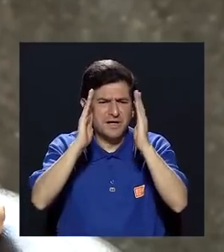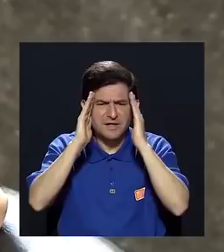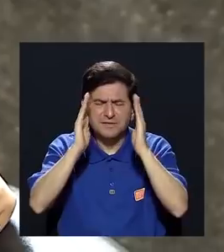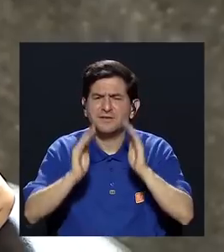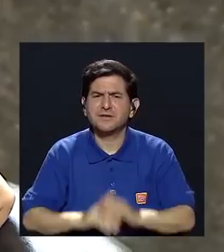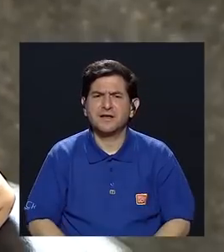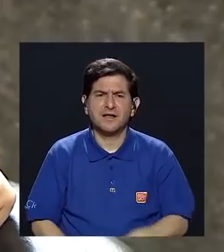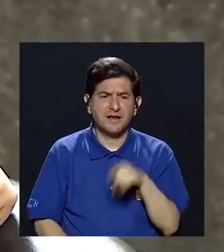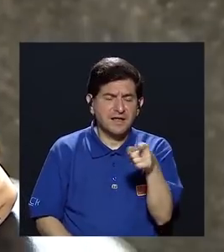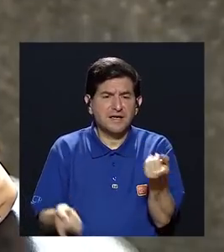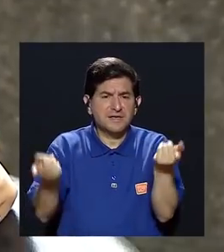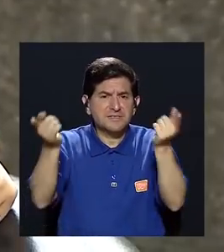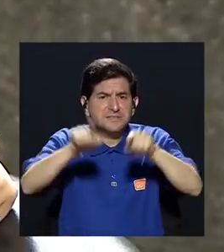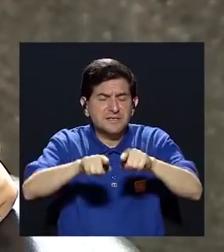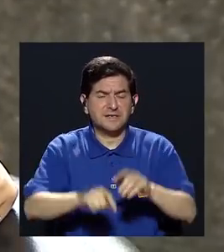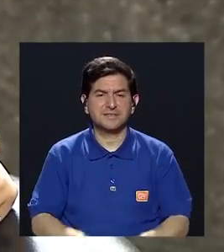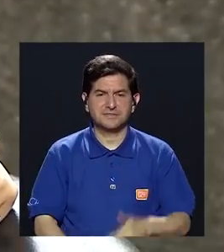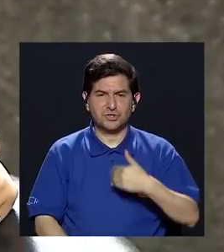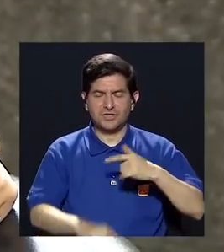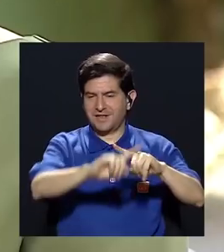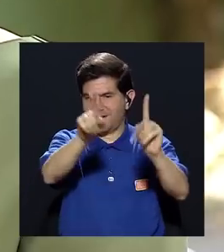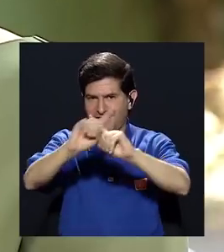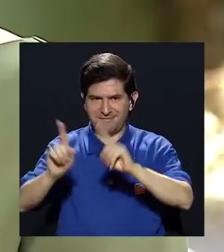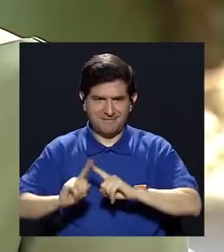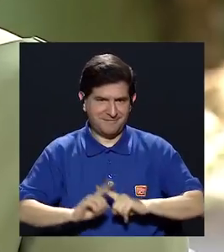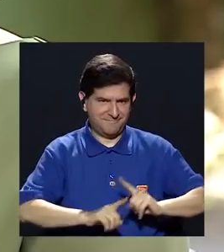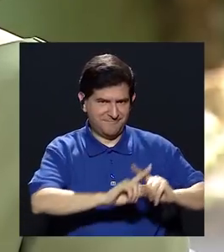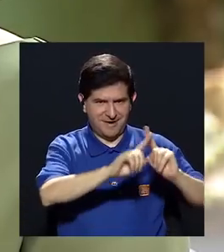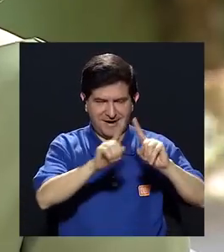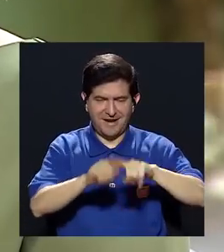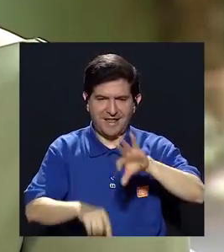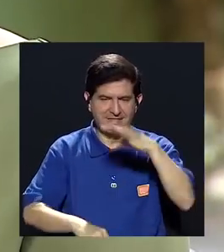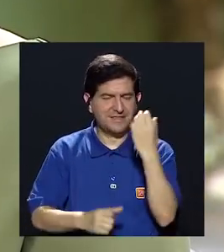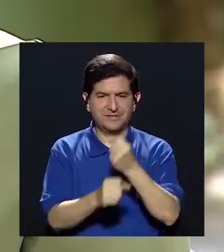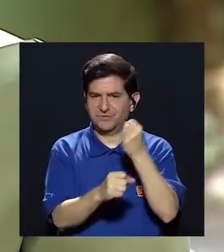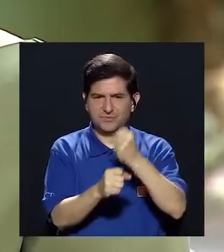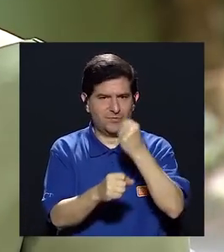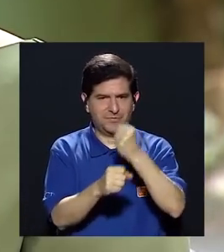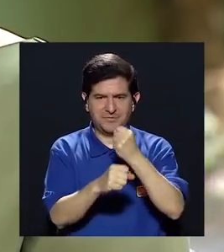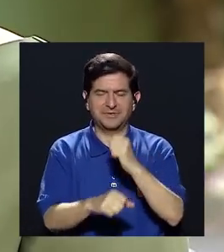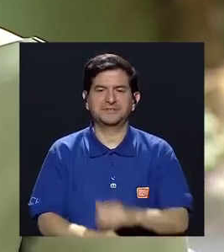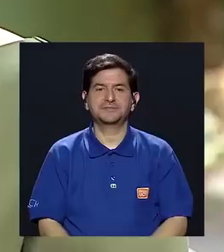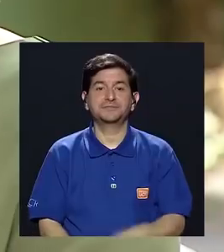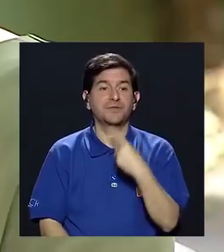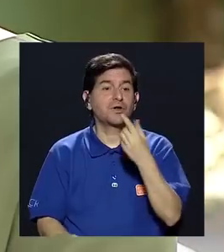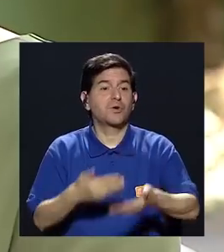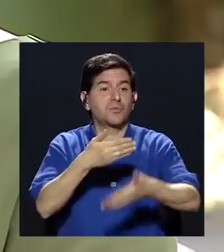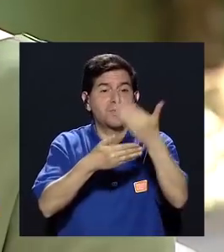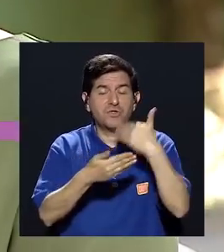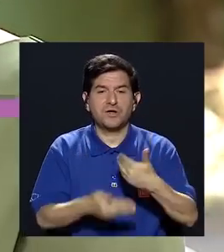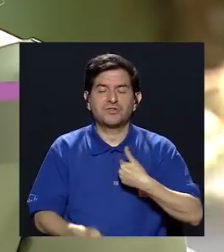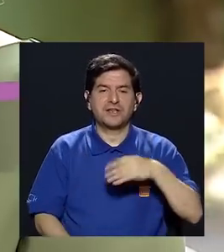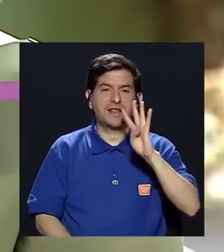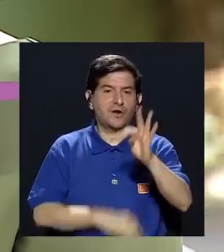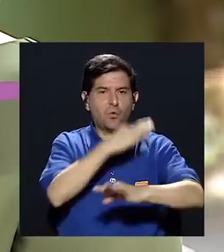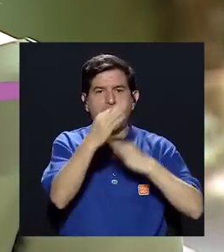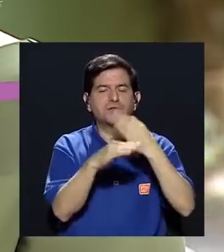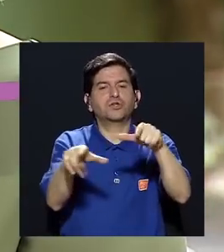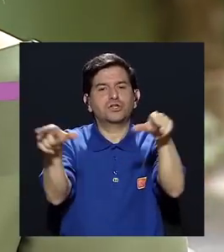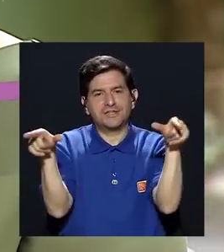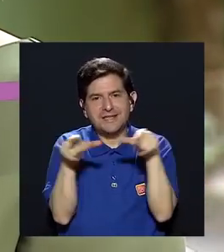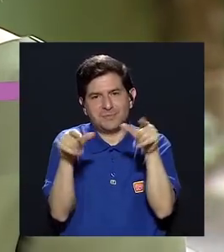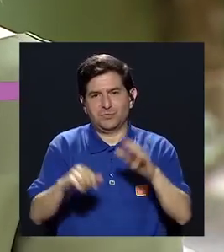atienden los niños? Tenemos diferentes formas de operar. Como les decía, tenemos ese 4 tipos